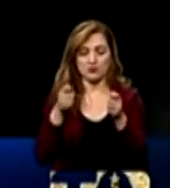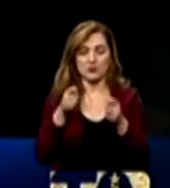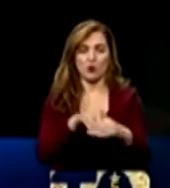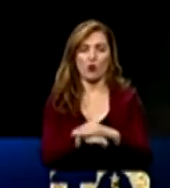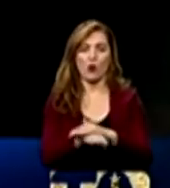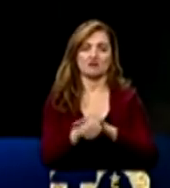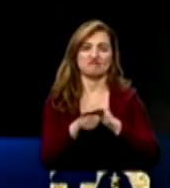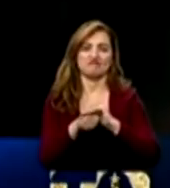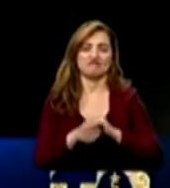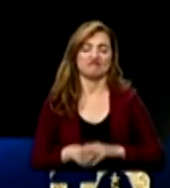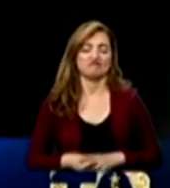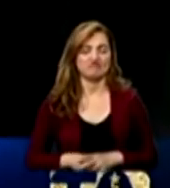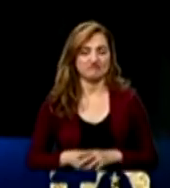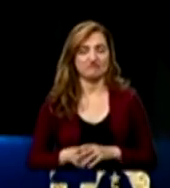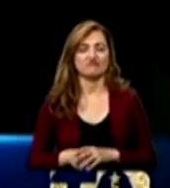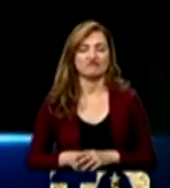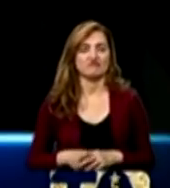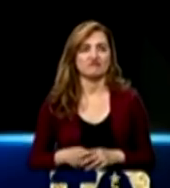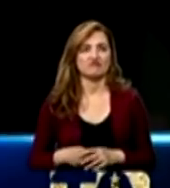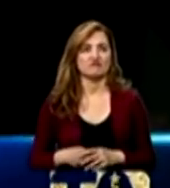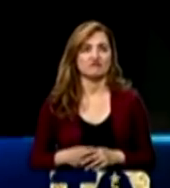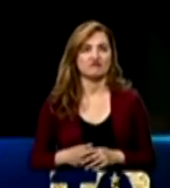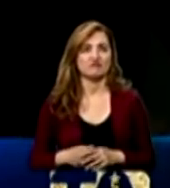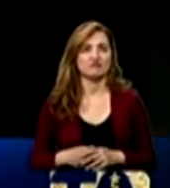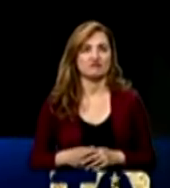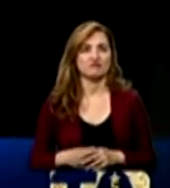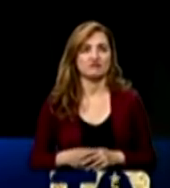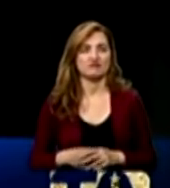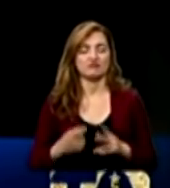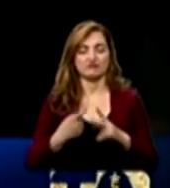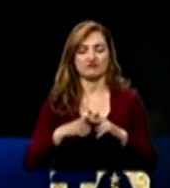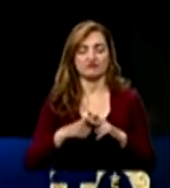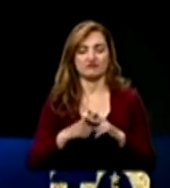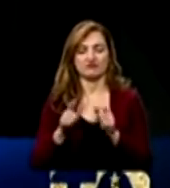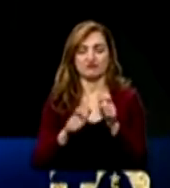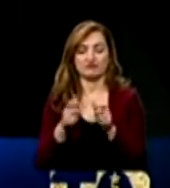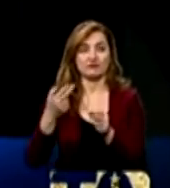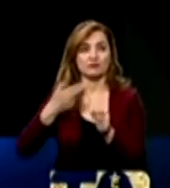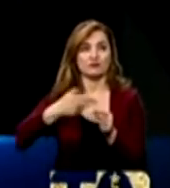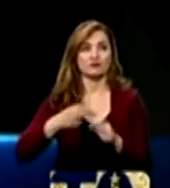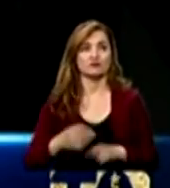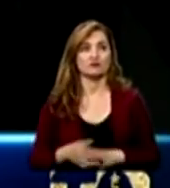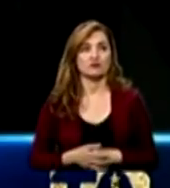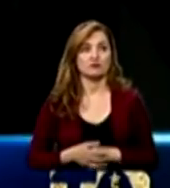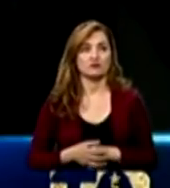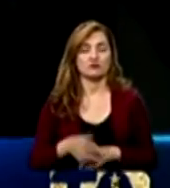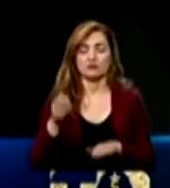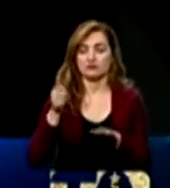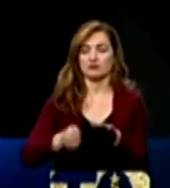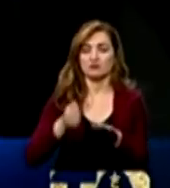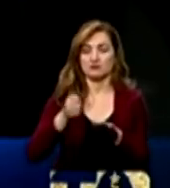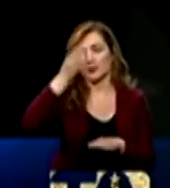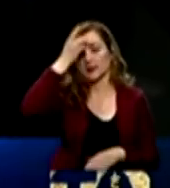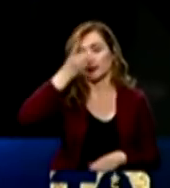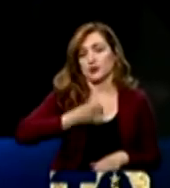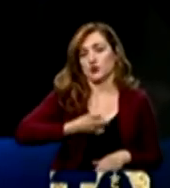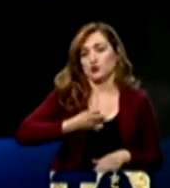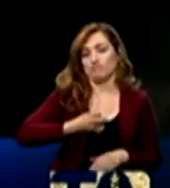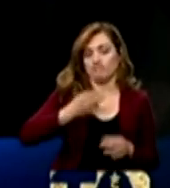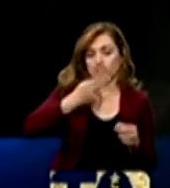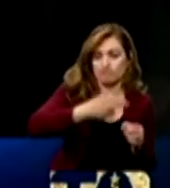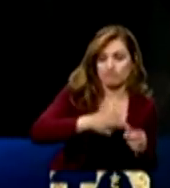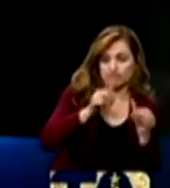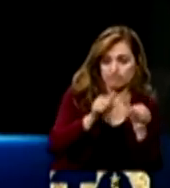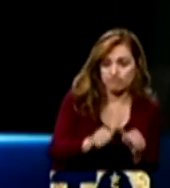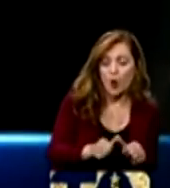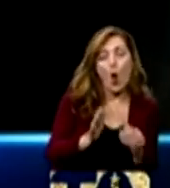clasificado. Ese es el tema. Por eso vamos a empezar con las personas que estamos presentes. Ustedes como abogados tienen toda la potestad de quedarse